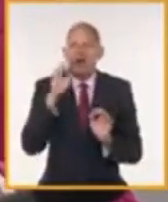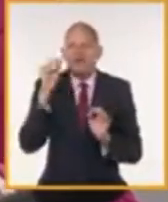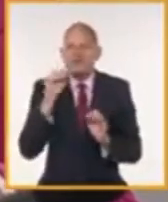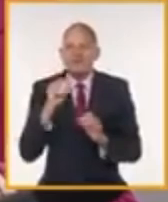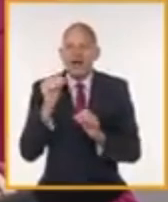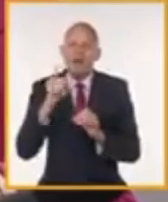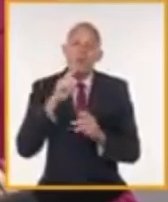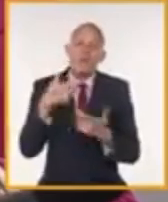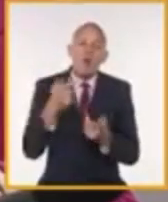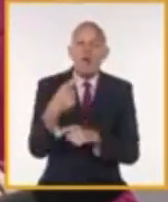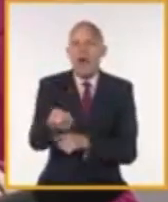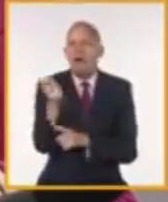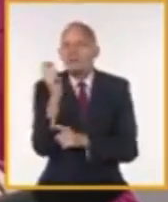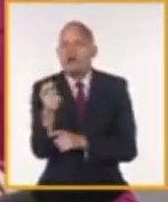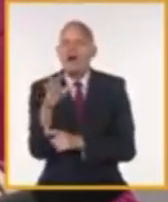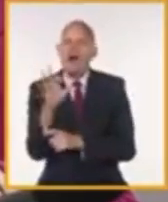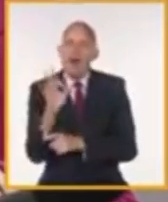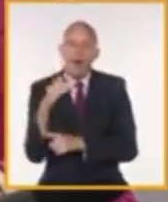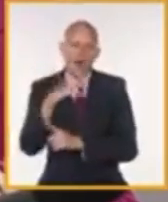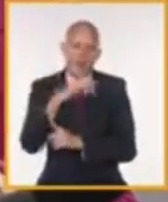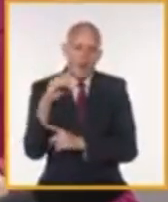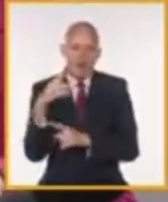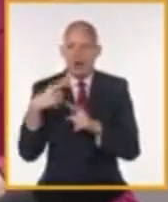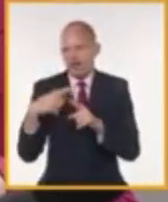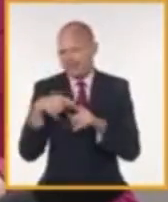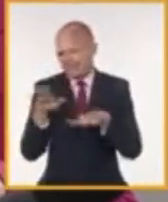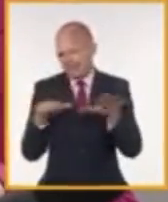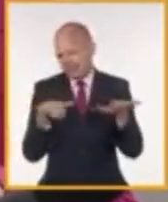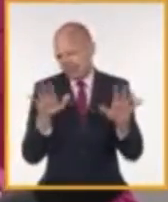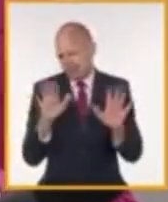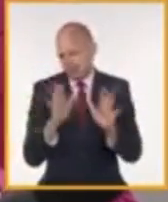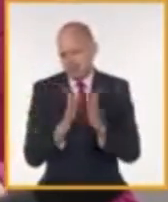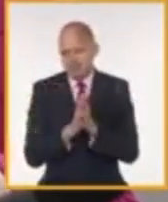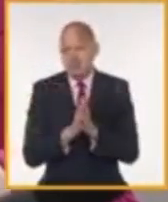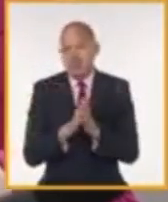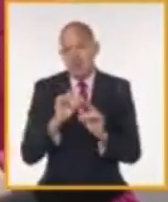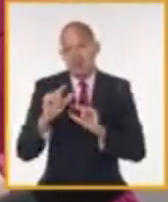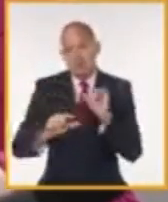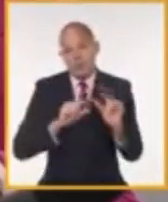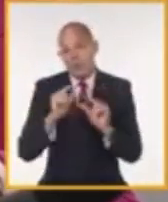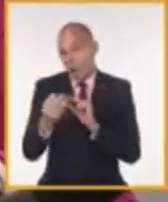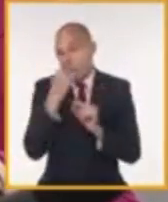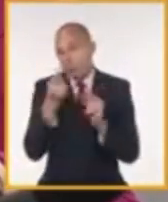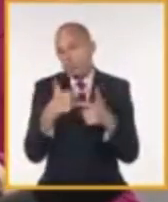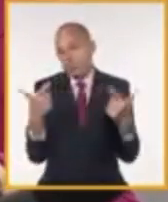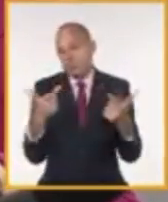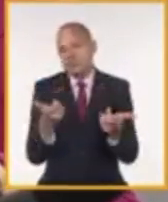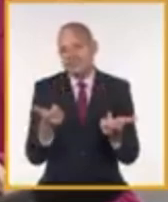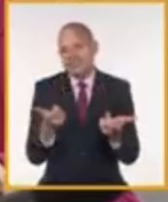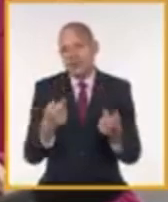ampliar para obtener las materias primas que nos van a multiplicar los alimentos para el pueblo